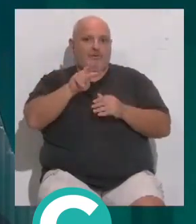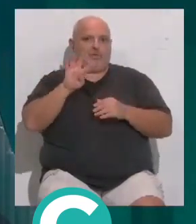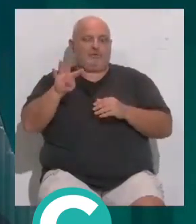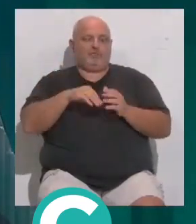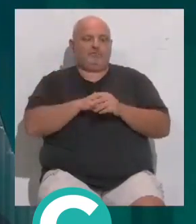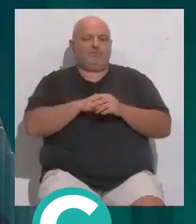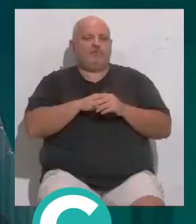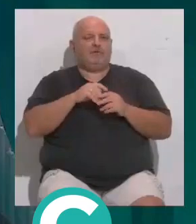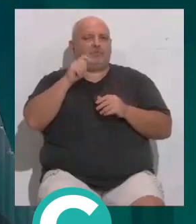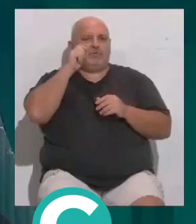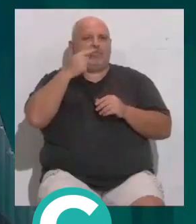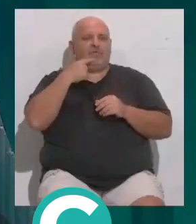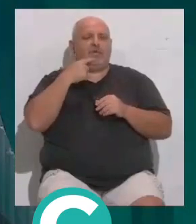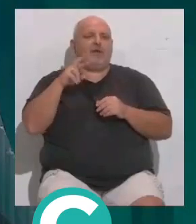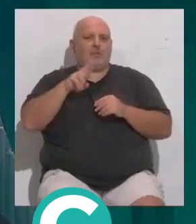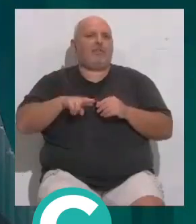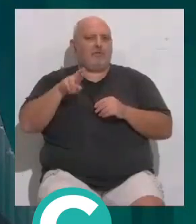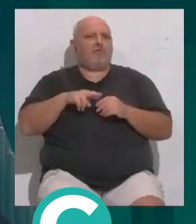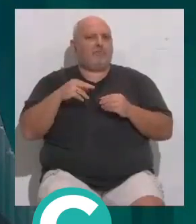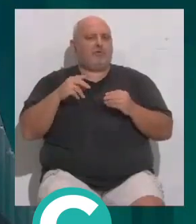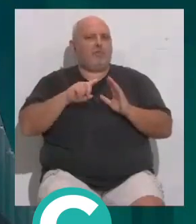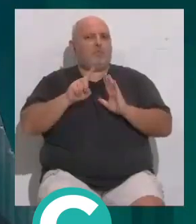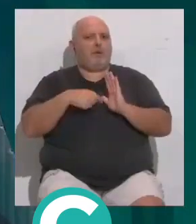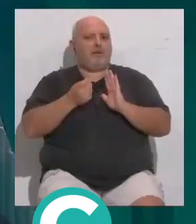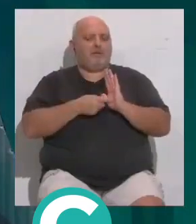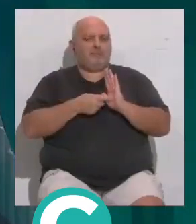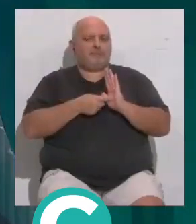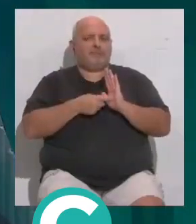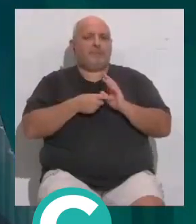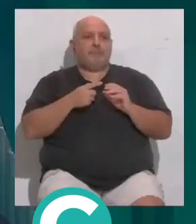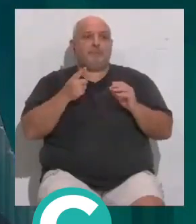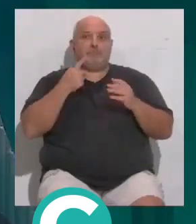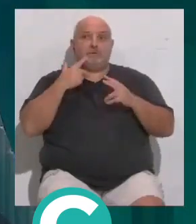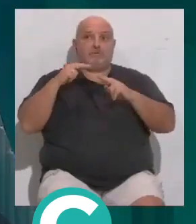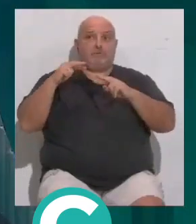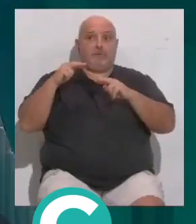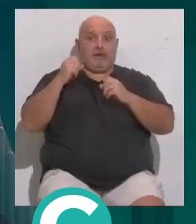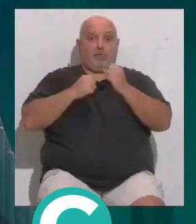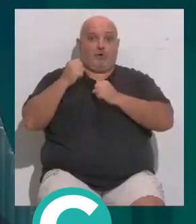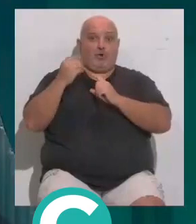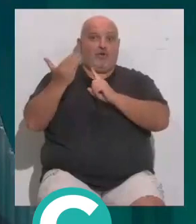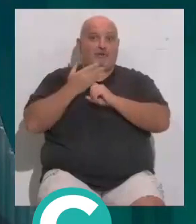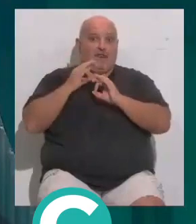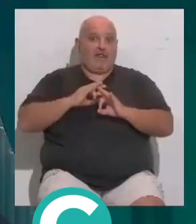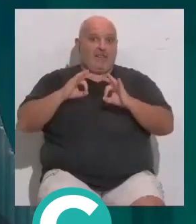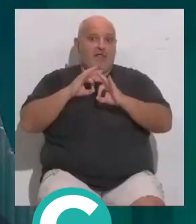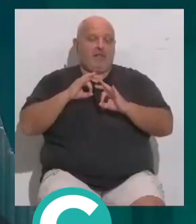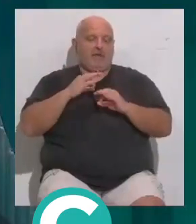sector turístico habla de recuperación completa y, si la inestabilidad económica no incide en